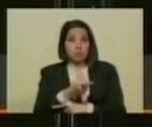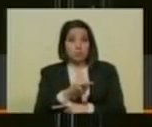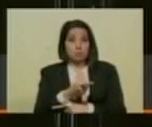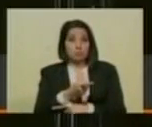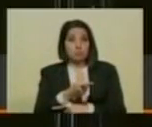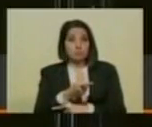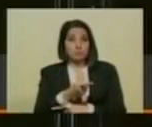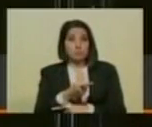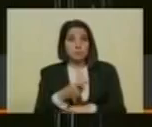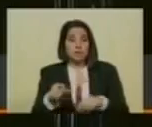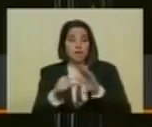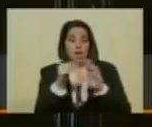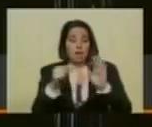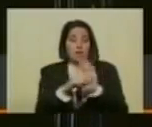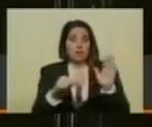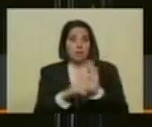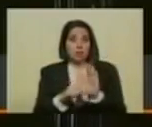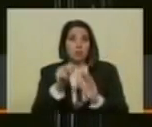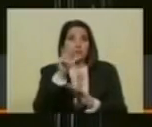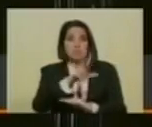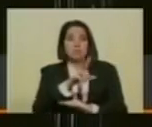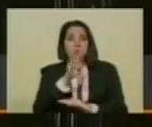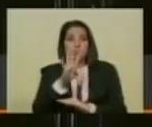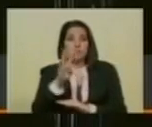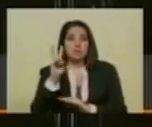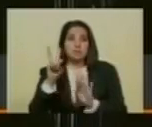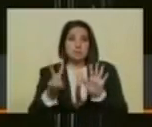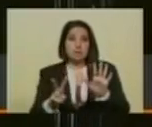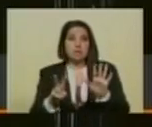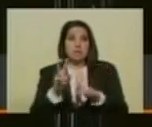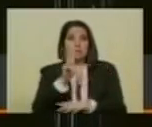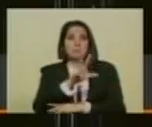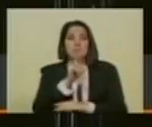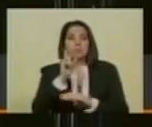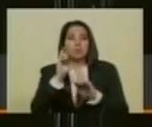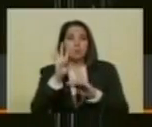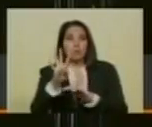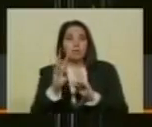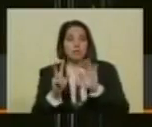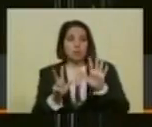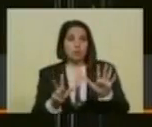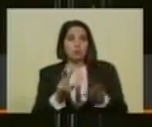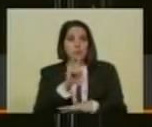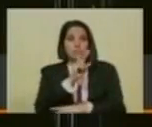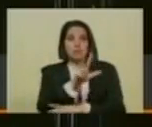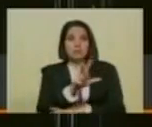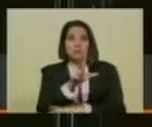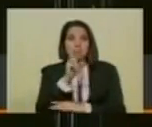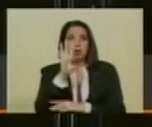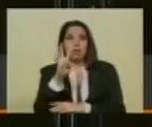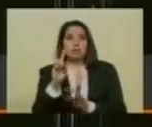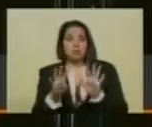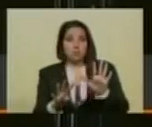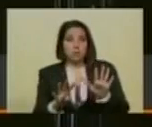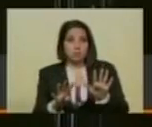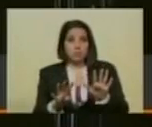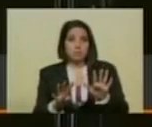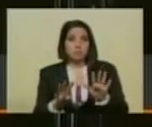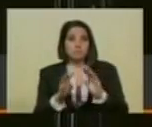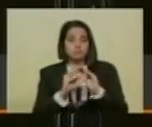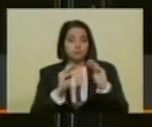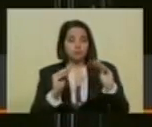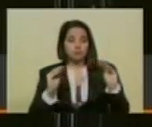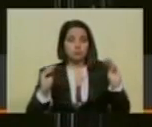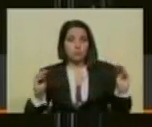los artículos 347, 348 y 349 y convocar una